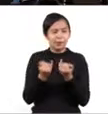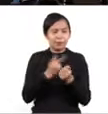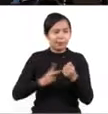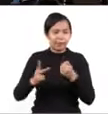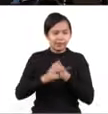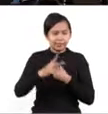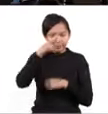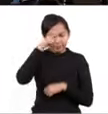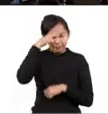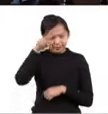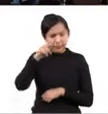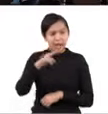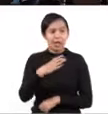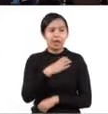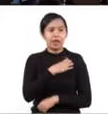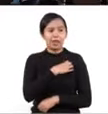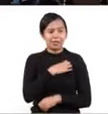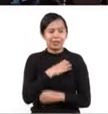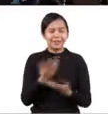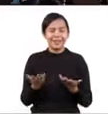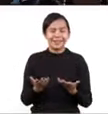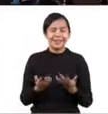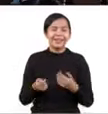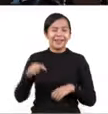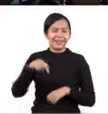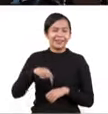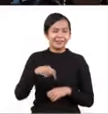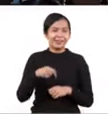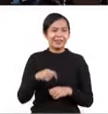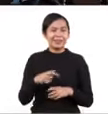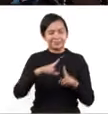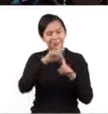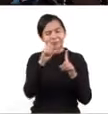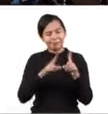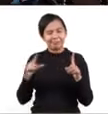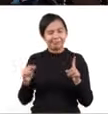capital y entidad federativa de nuestra República.